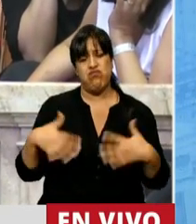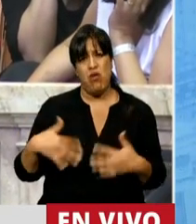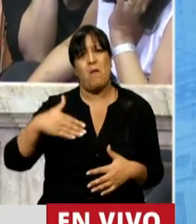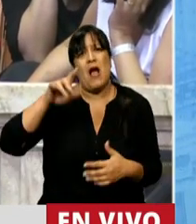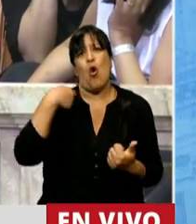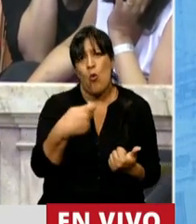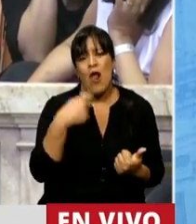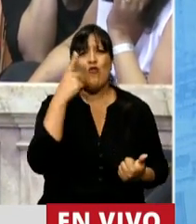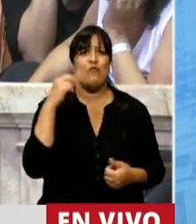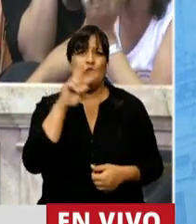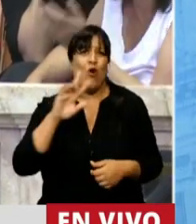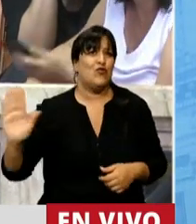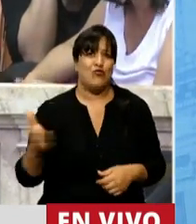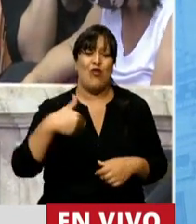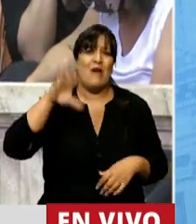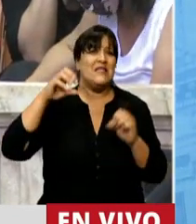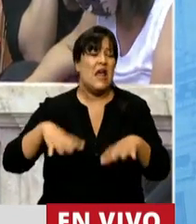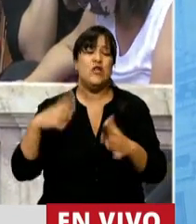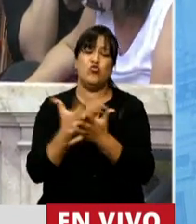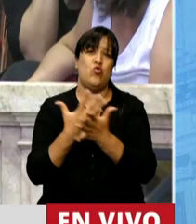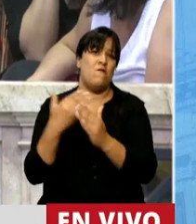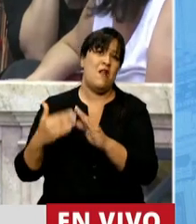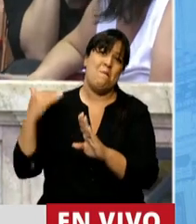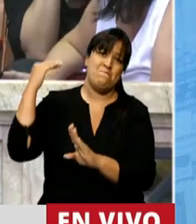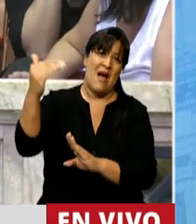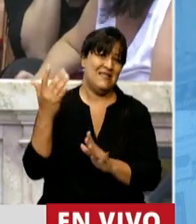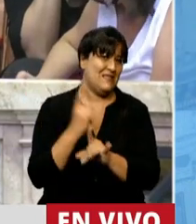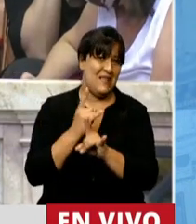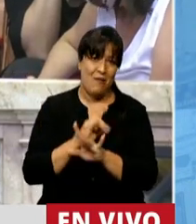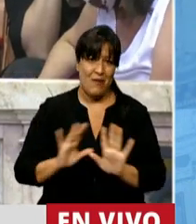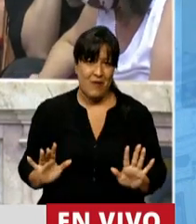los jubilados y las jubiladas, siempre lo sufren más. Venimos